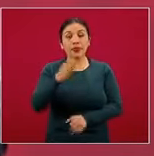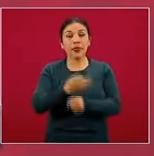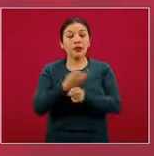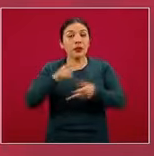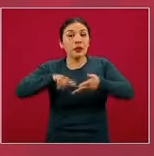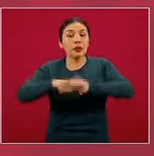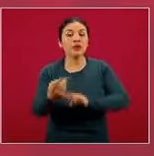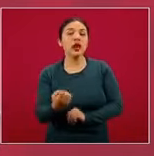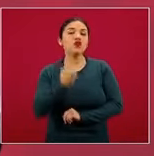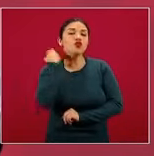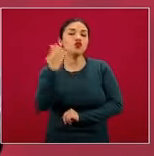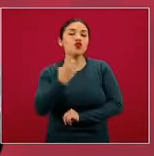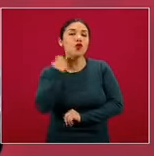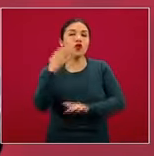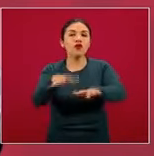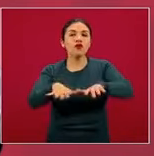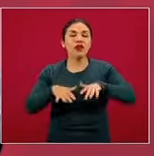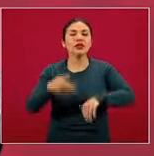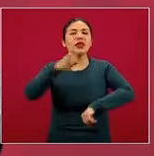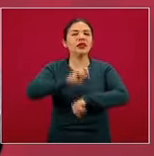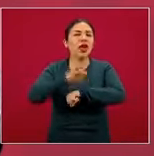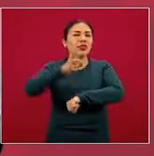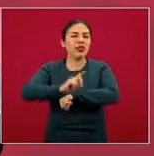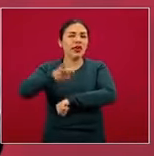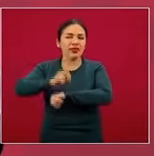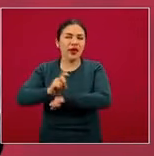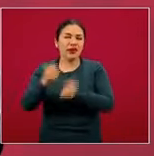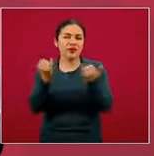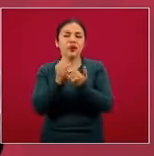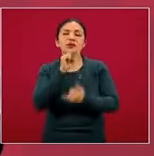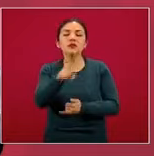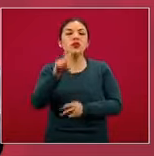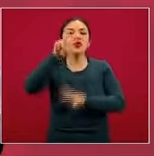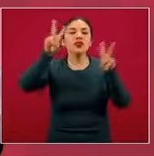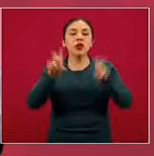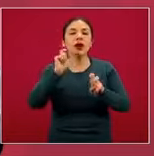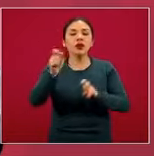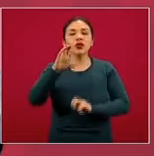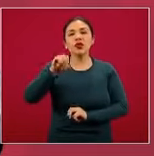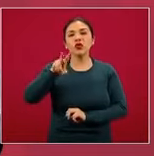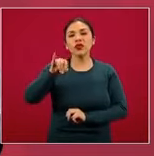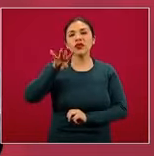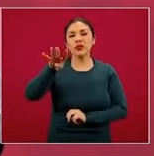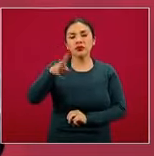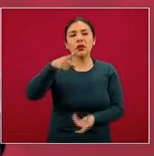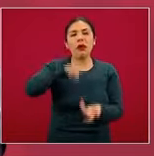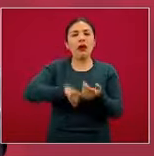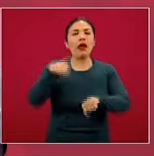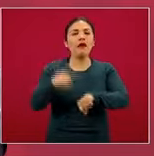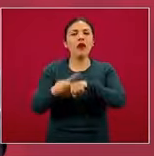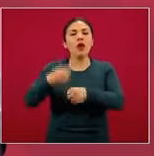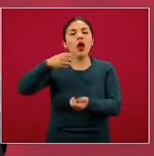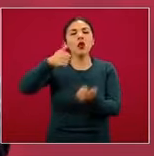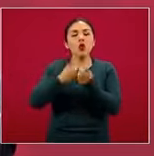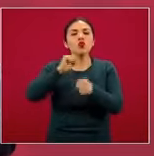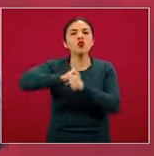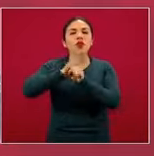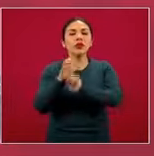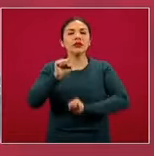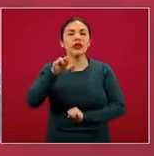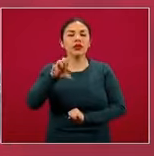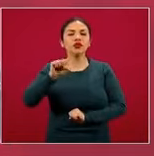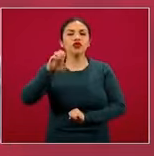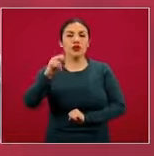iniciar la conferencia de prensa diaria sobre COVID-19, la pandemia causada por el coronavirus